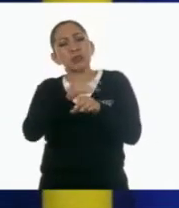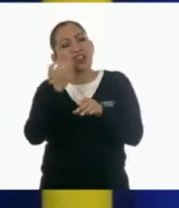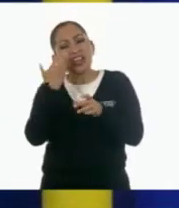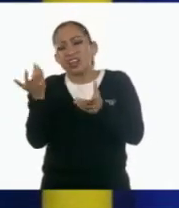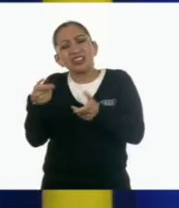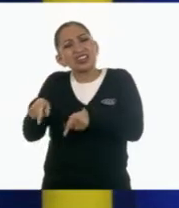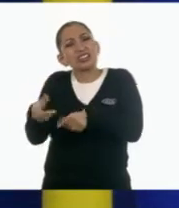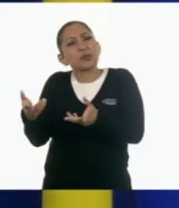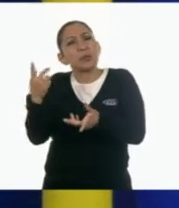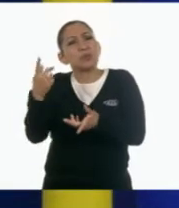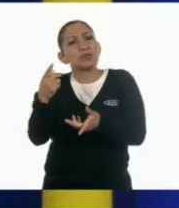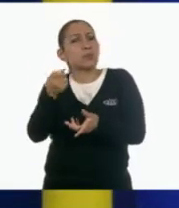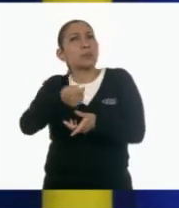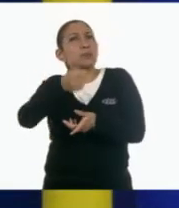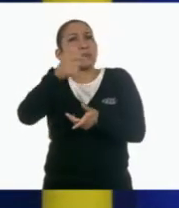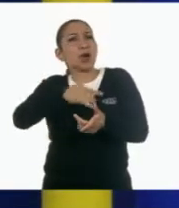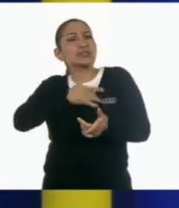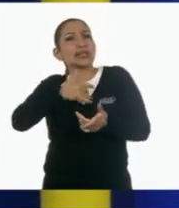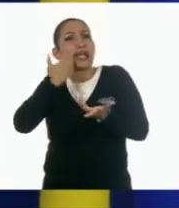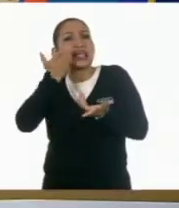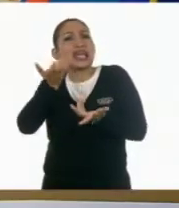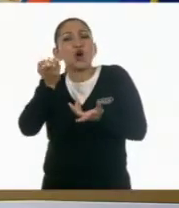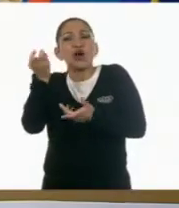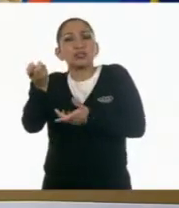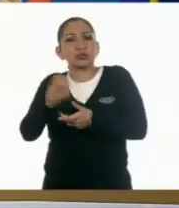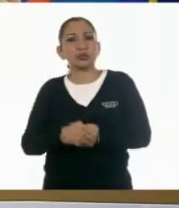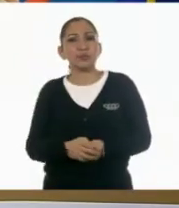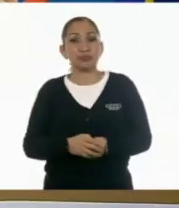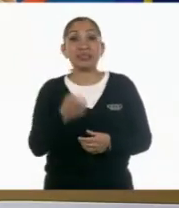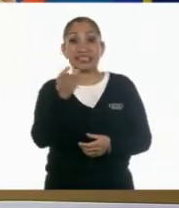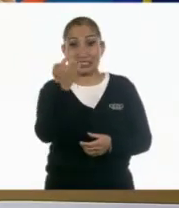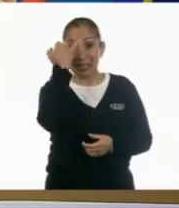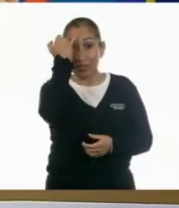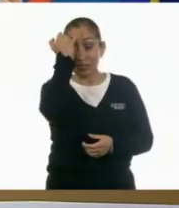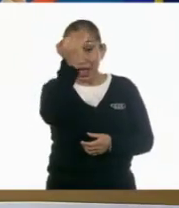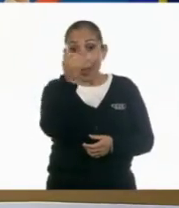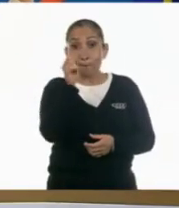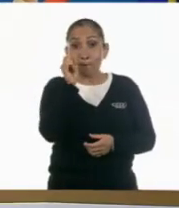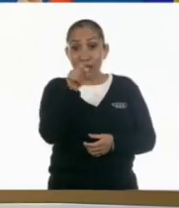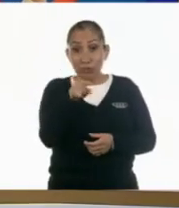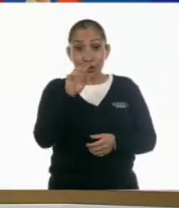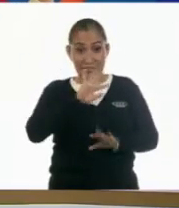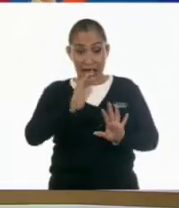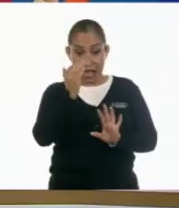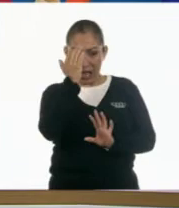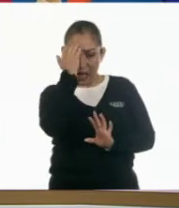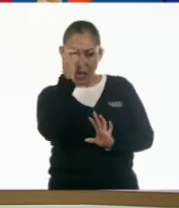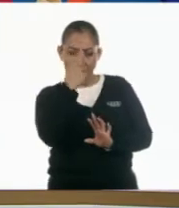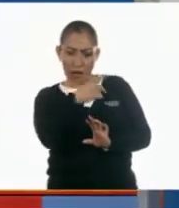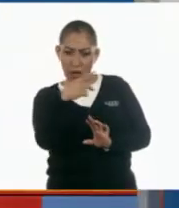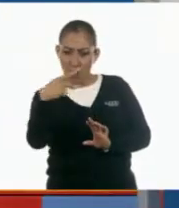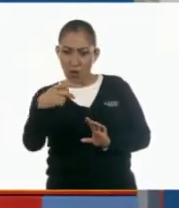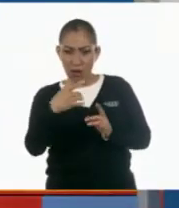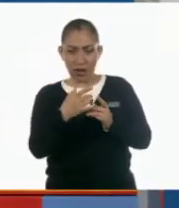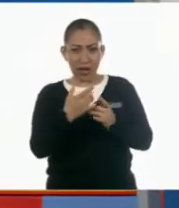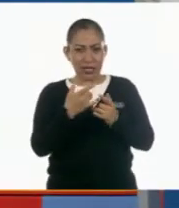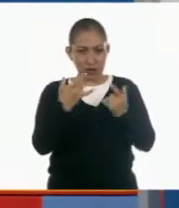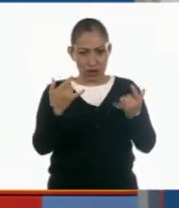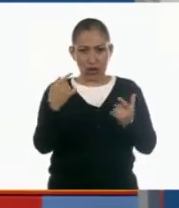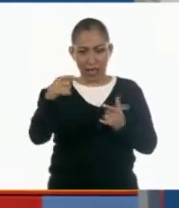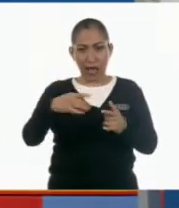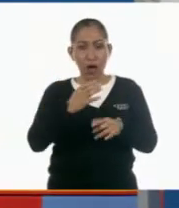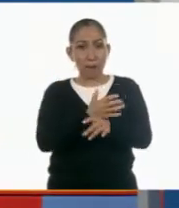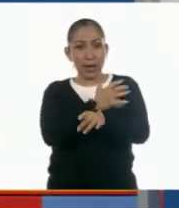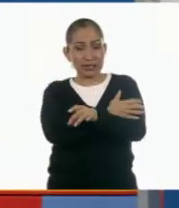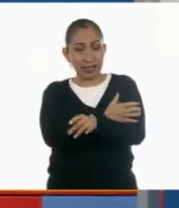hicieron. ¿Cuál fue su primera motivación? Esa es la idea, que a partir de lo que tú ya conoces de tus compañeros de clases, también